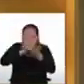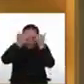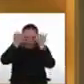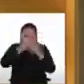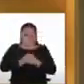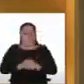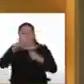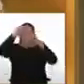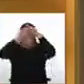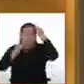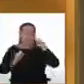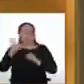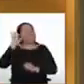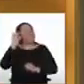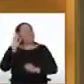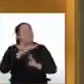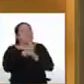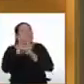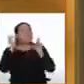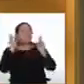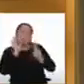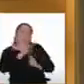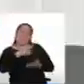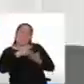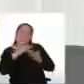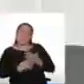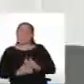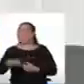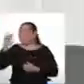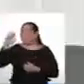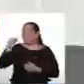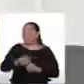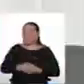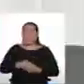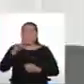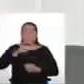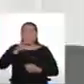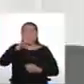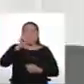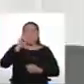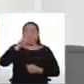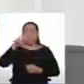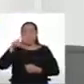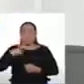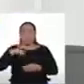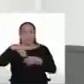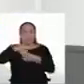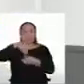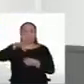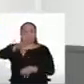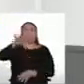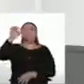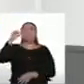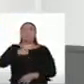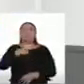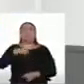cabeza. Chao, Rodri. Suerte con tu proyecto. ¡Chao, Yanira! Ya saben, este 2021, vota por Rodrigo. Marca